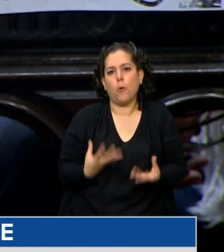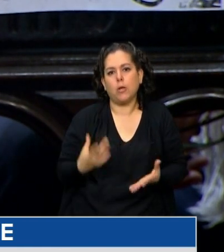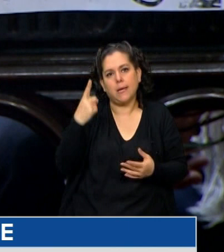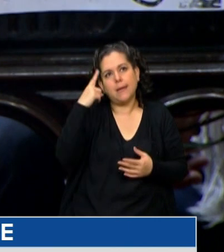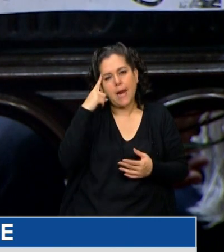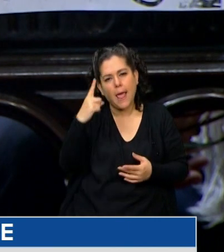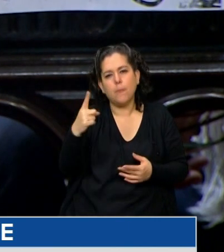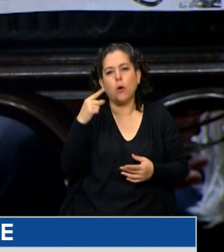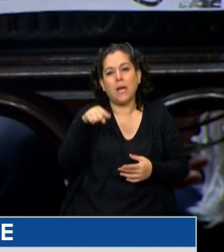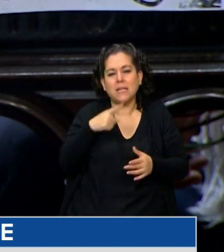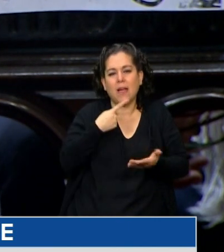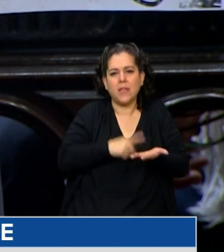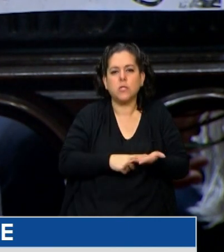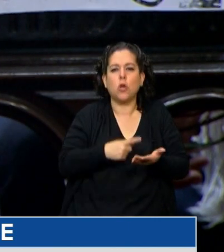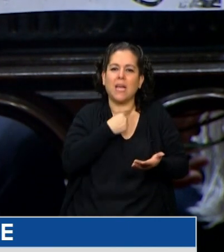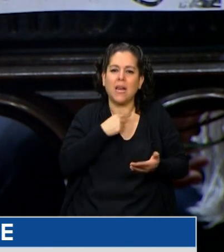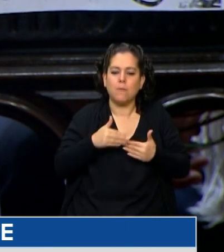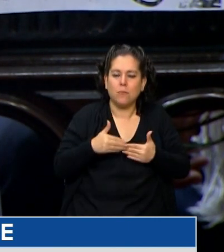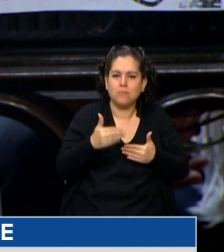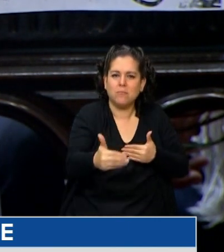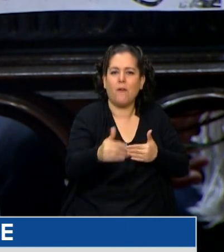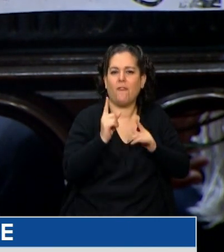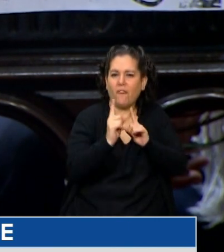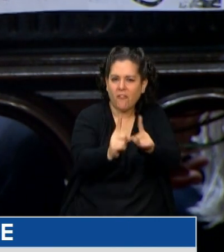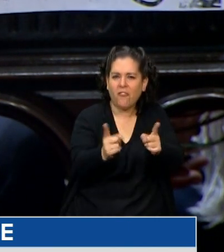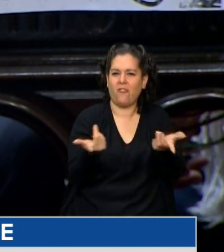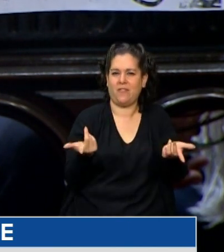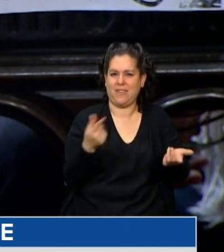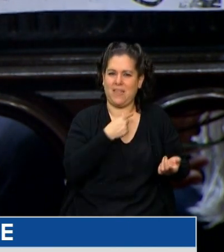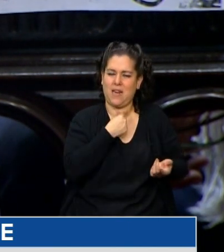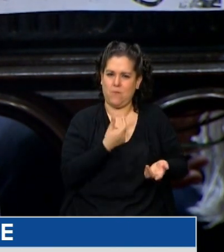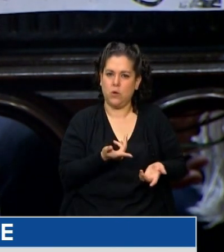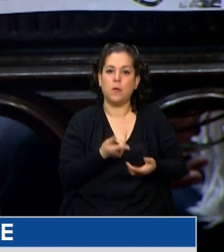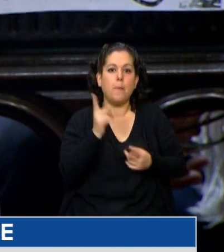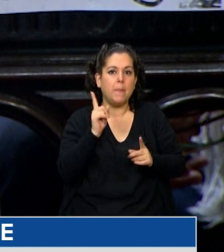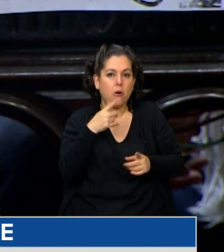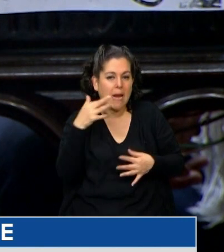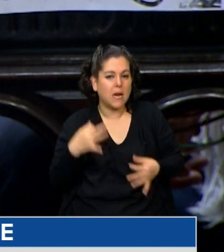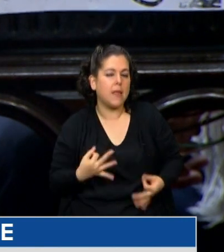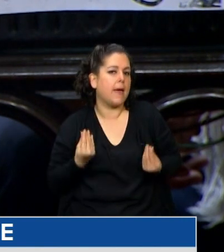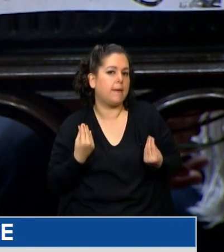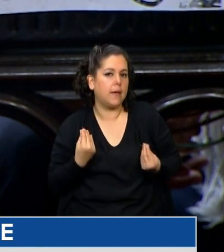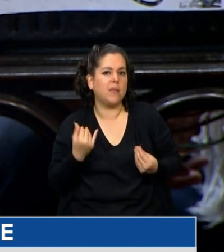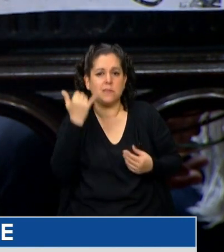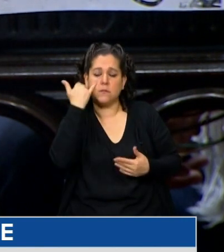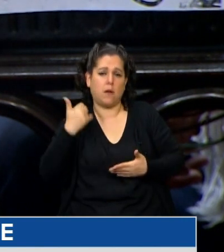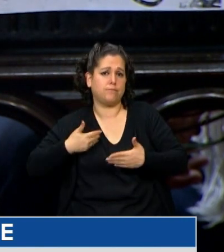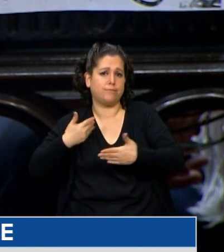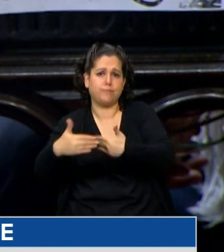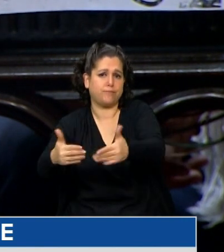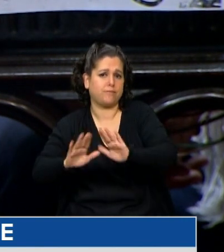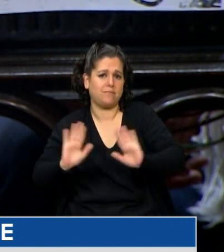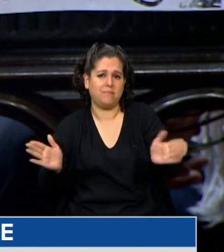decisión tenga trascendencia, perdurabilidad en el tiempo, lo cierto es que ya está puesta en marcha en